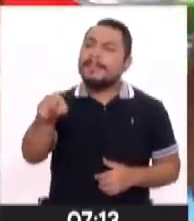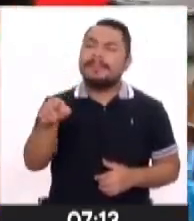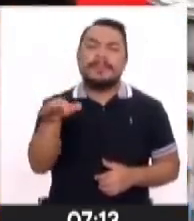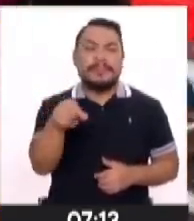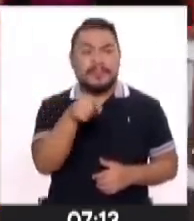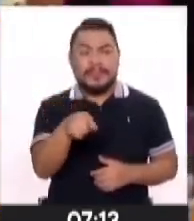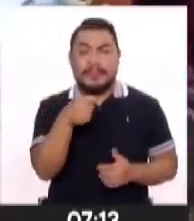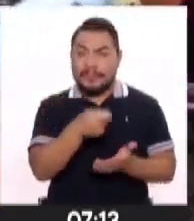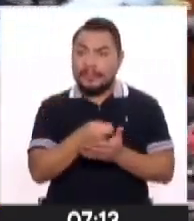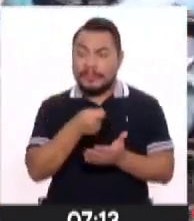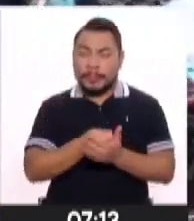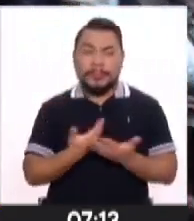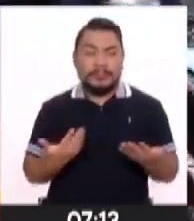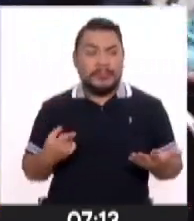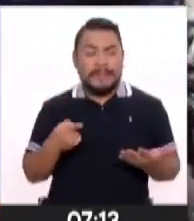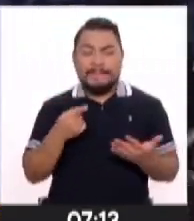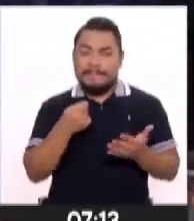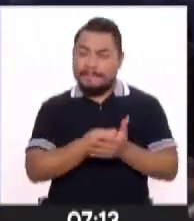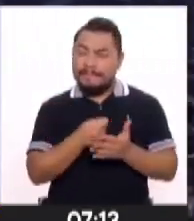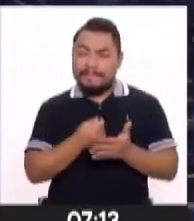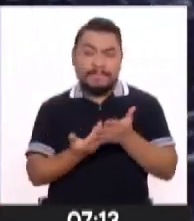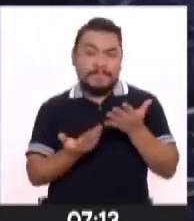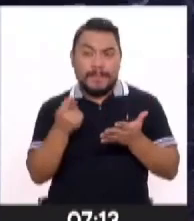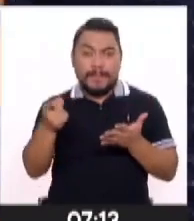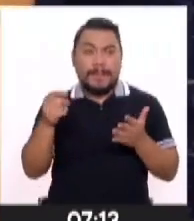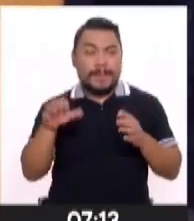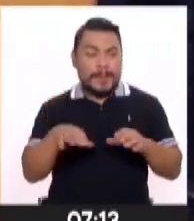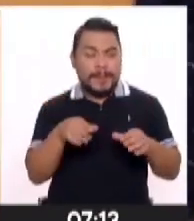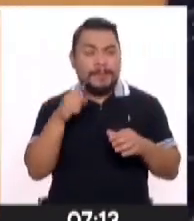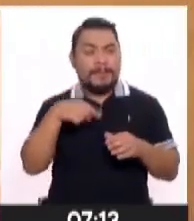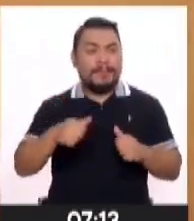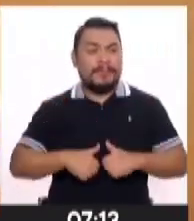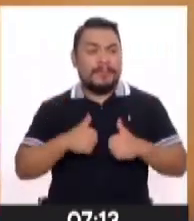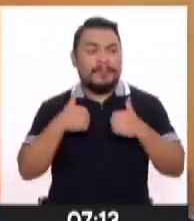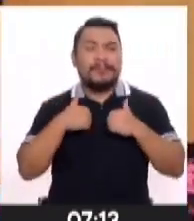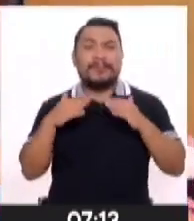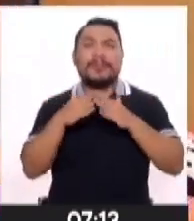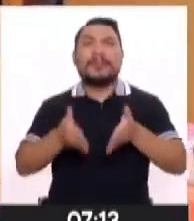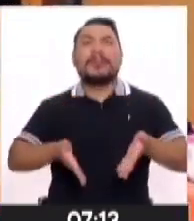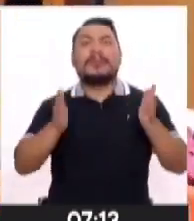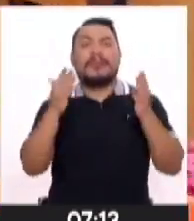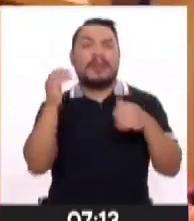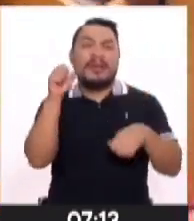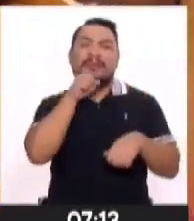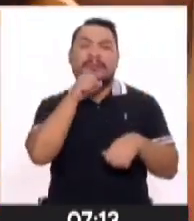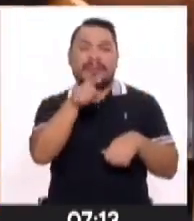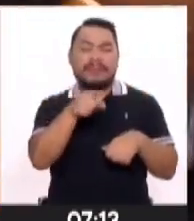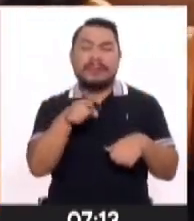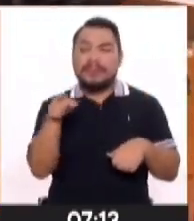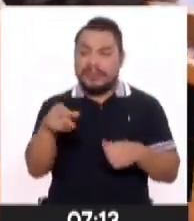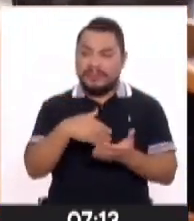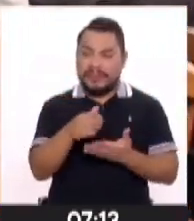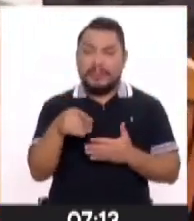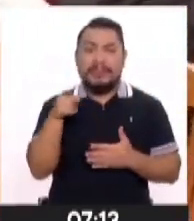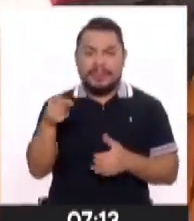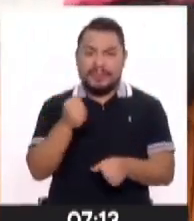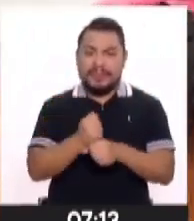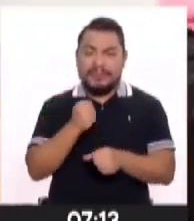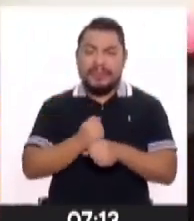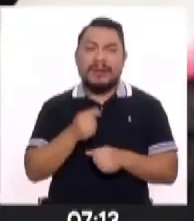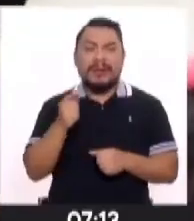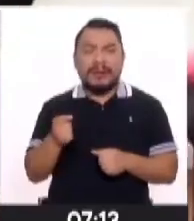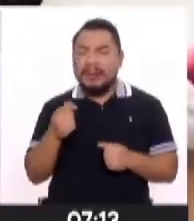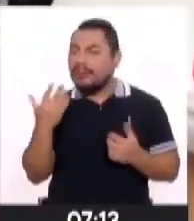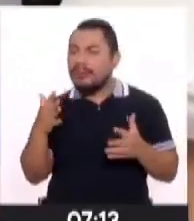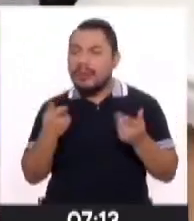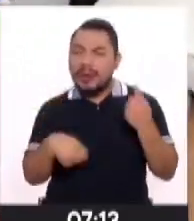un costo mínimo, digamos, para vivir en esta casona al cual fueron desalojados, y porque ustedes se ganaban el día a